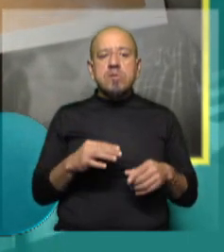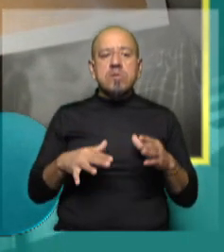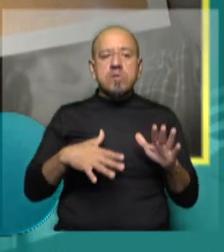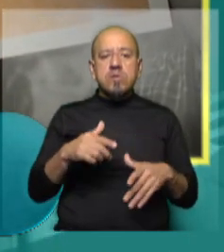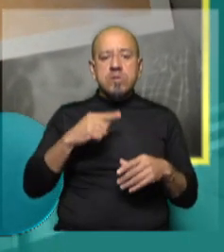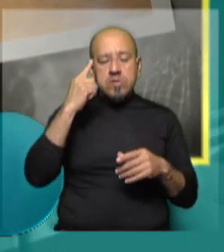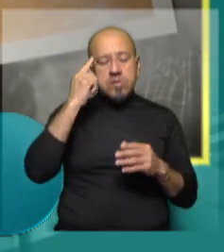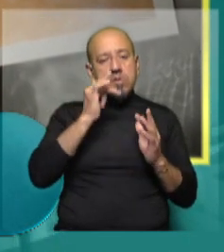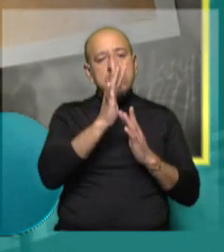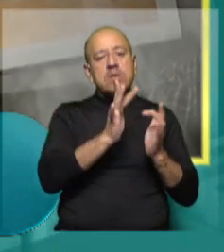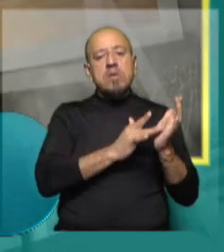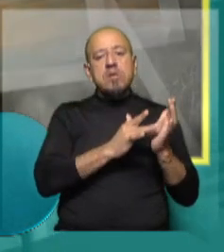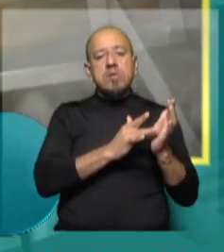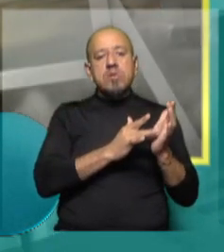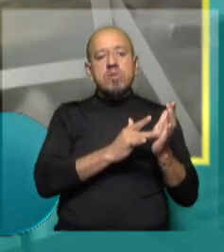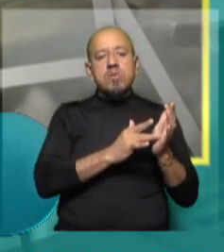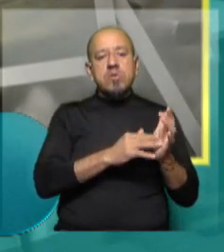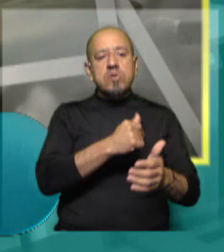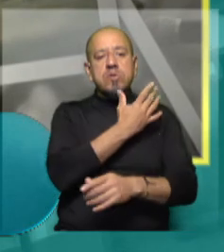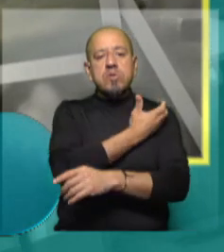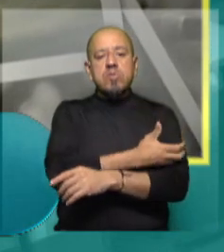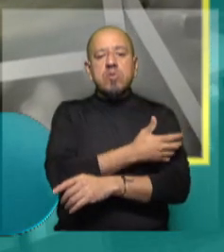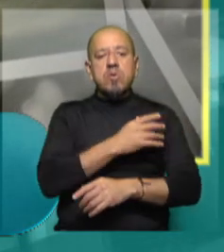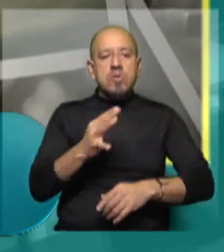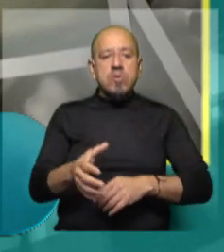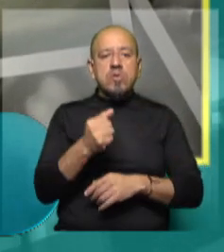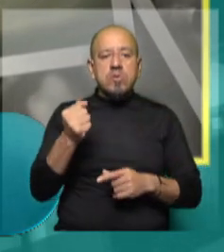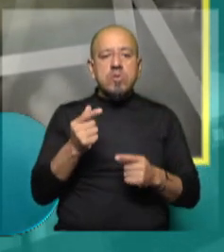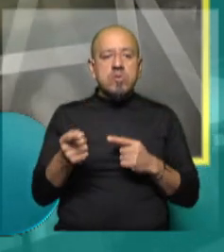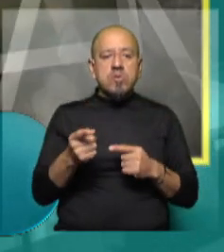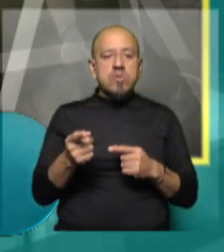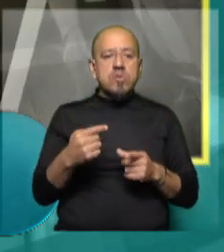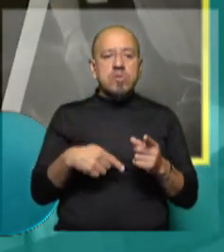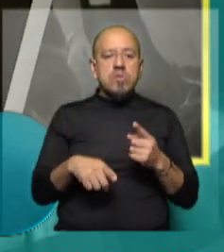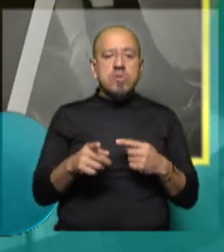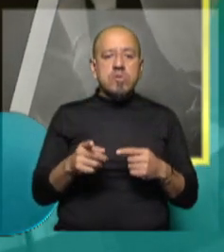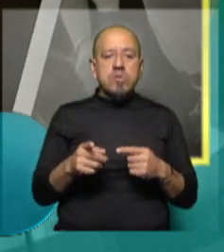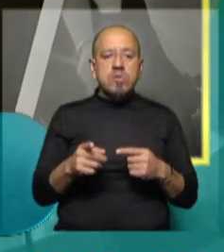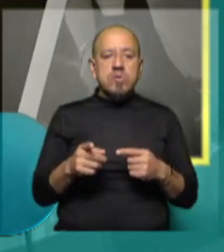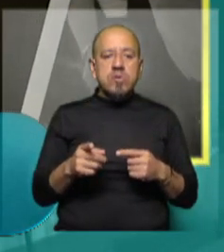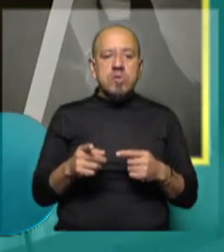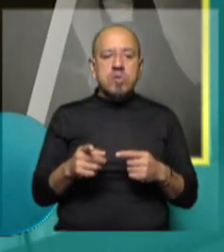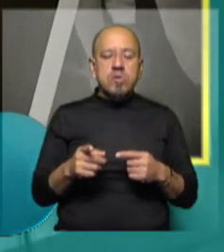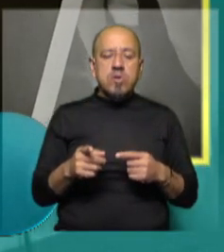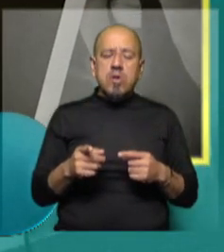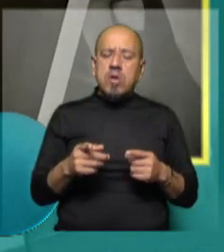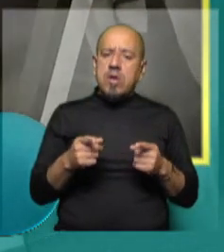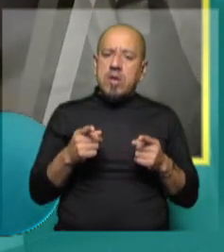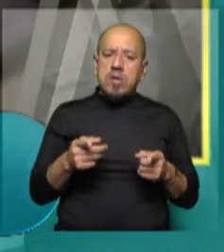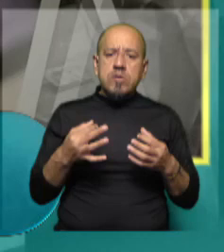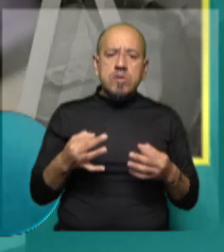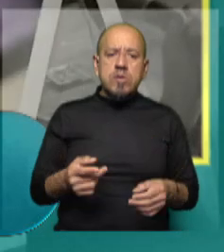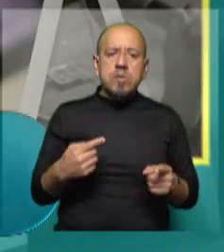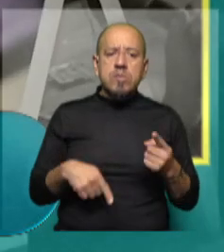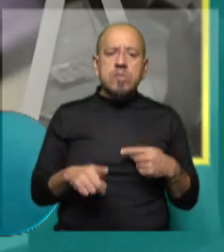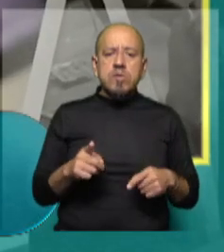Jesús le importan los pobres. And the abused. Y los abusados. But the amazing thing is that he cares for the abuser just as much. Y eso es verdad, pero también